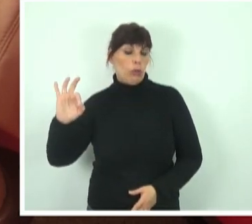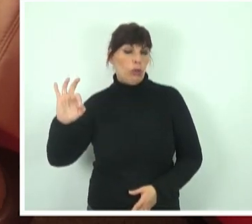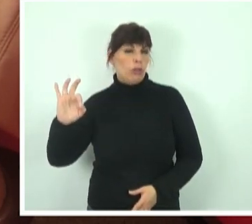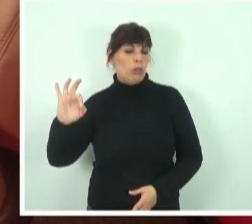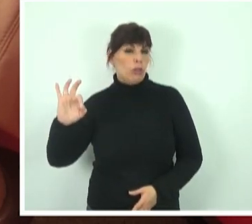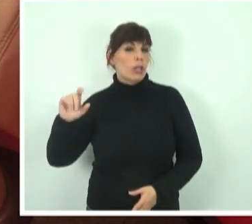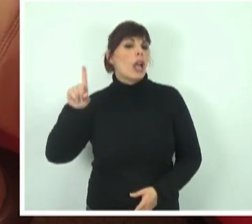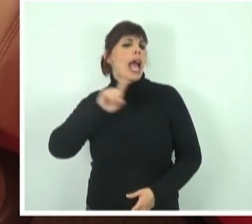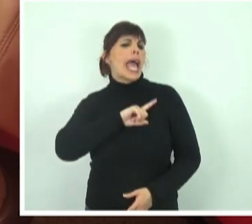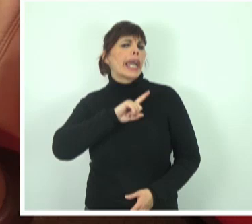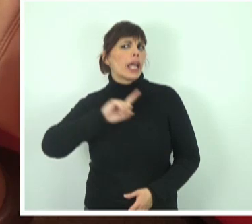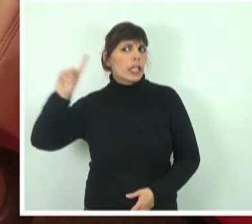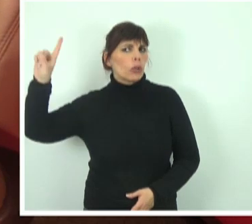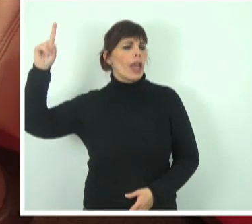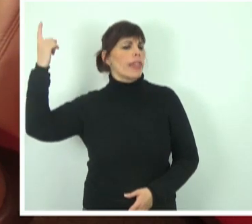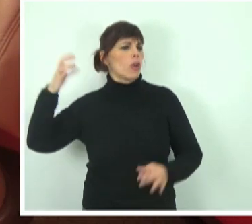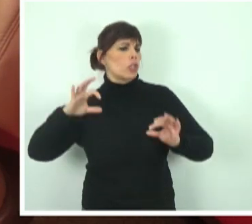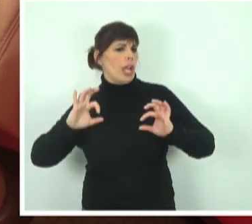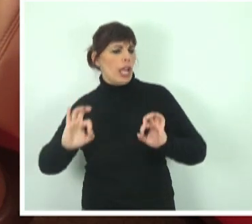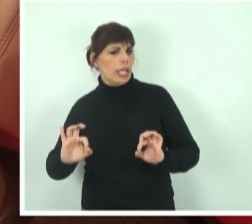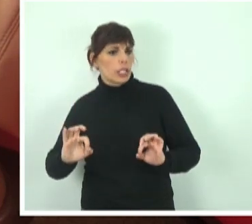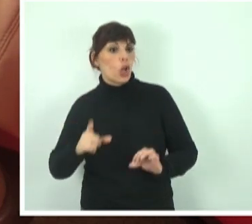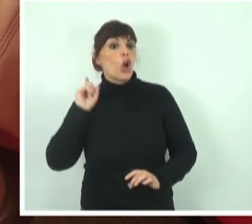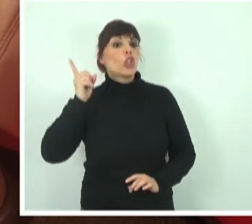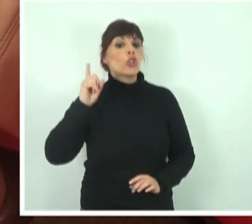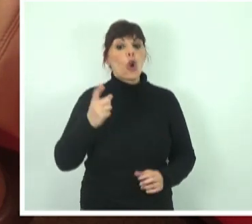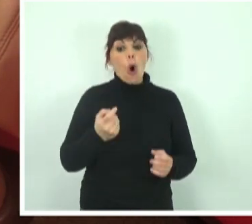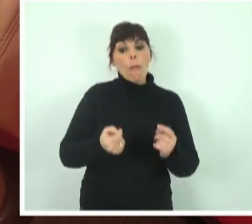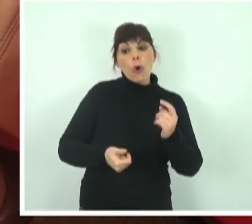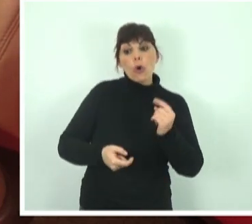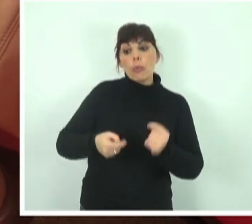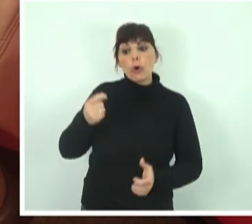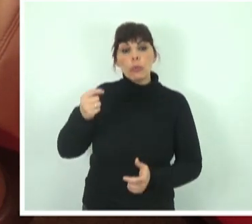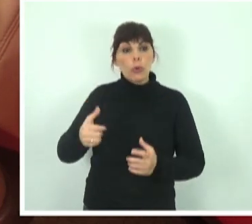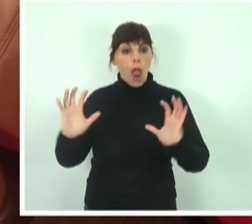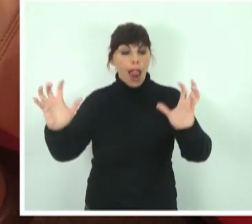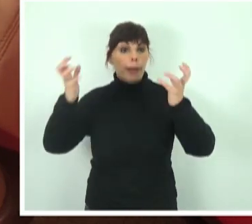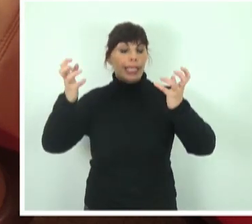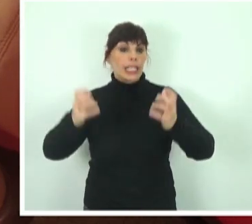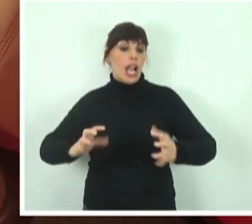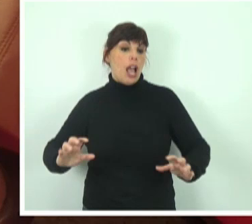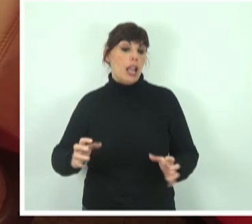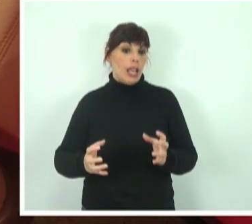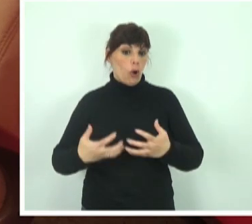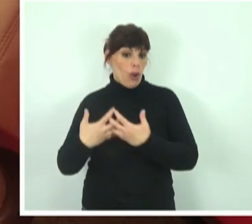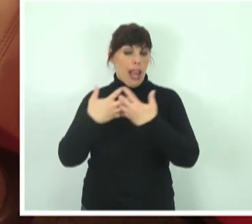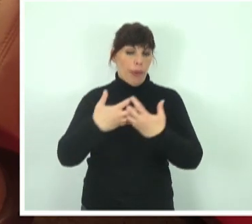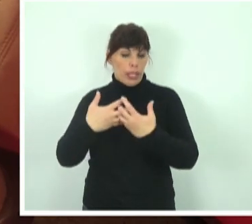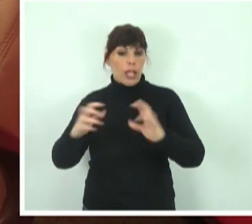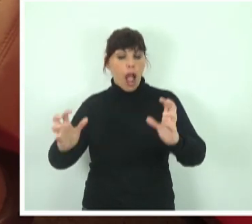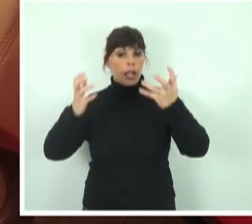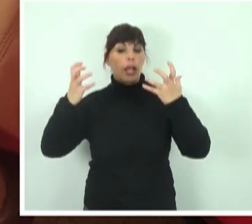batalla. Querido, querida, por favor, necesitas una iglesia